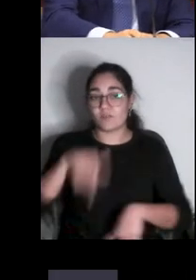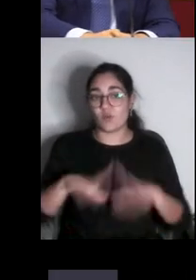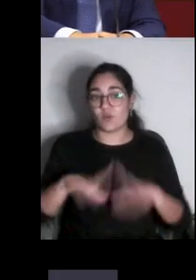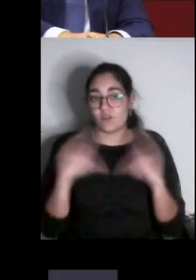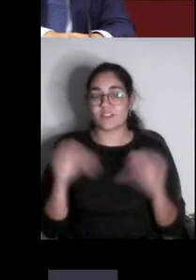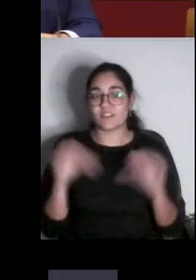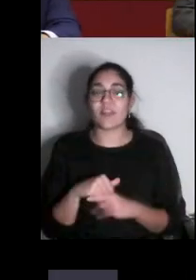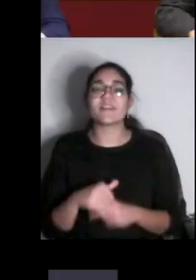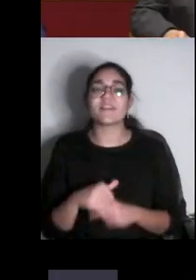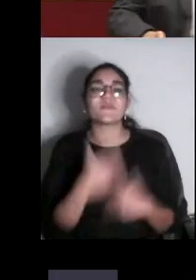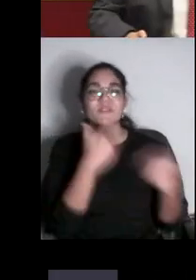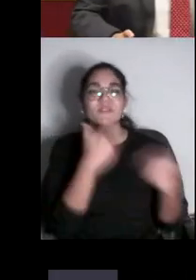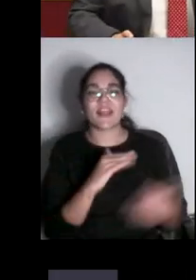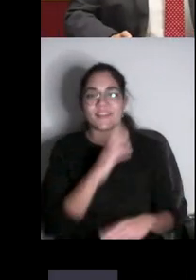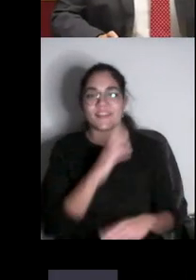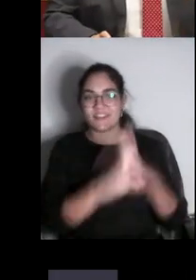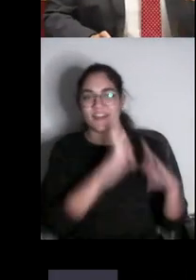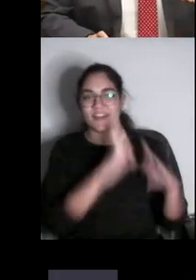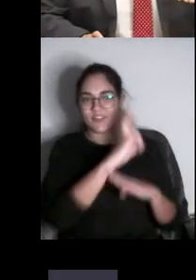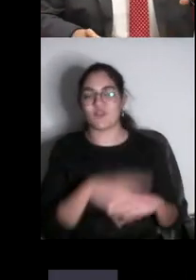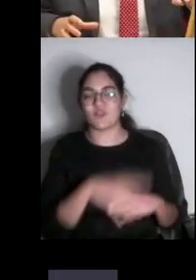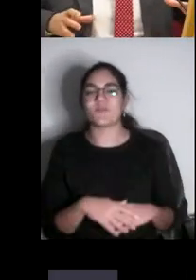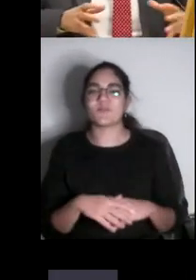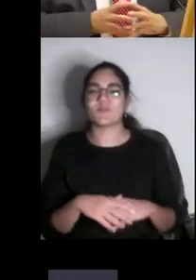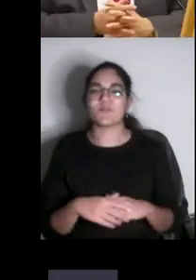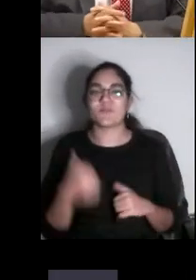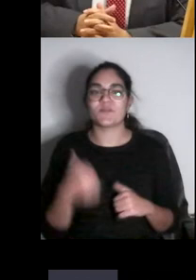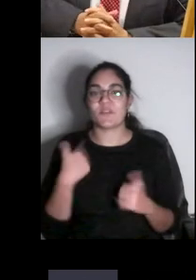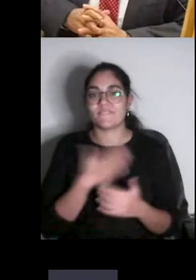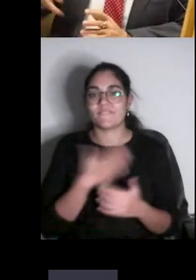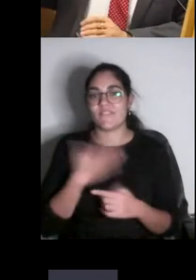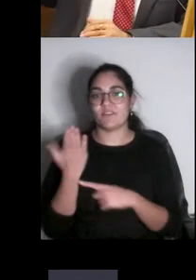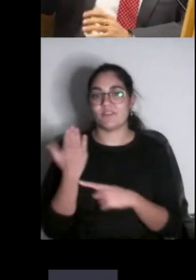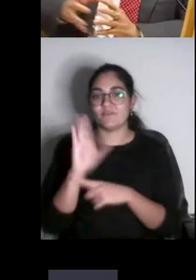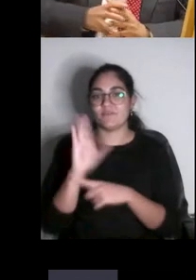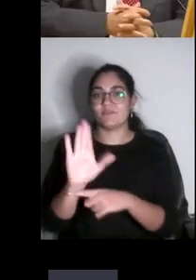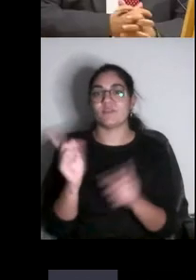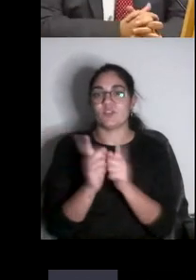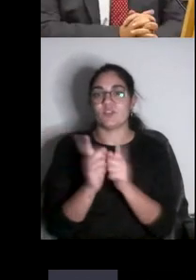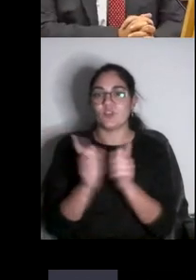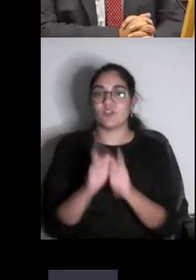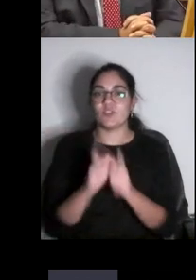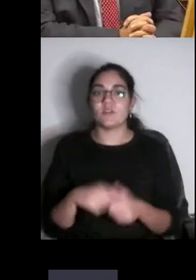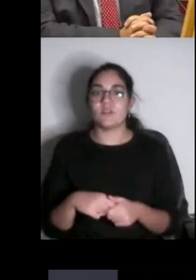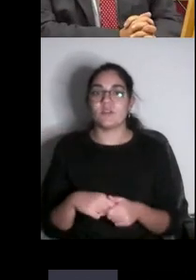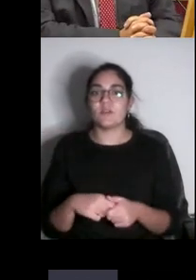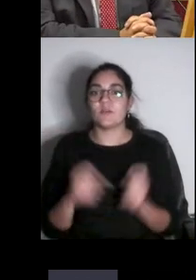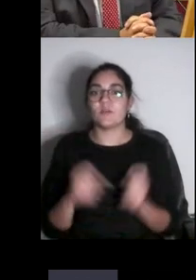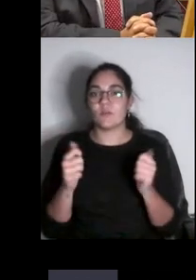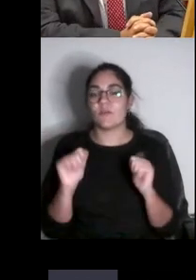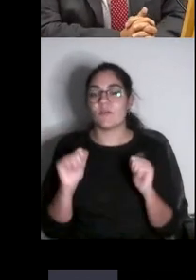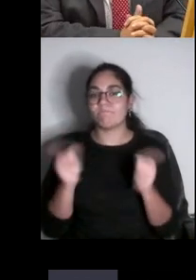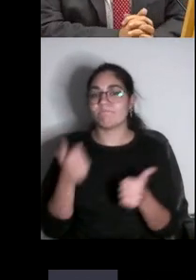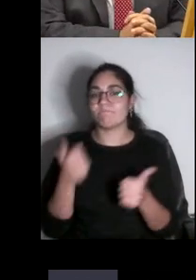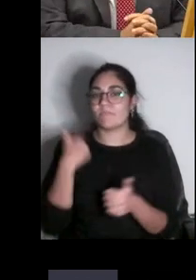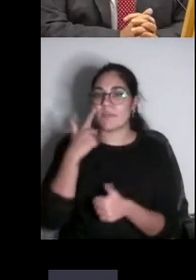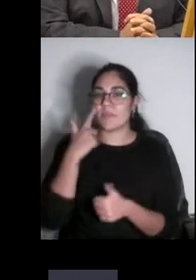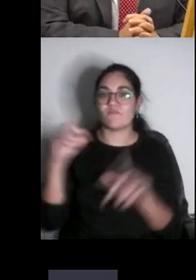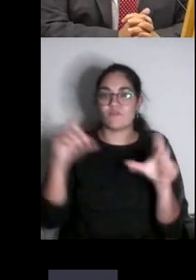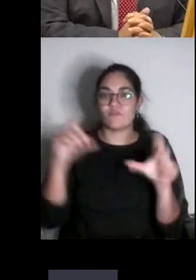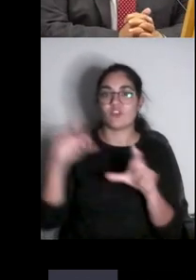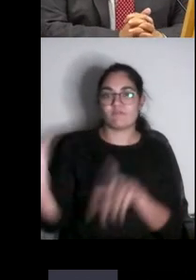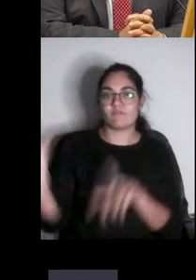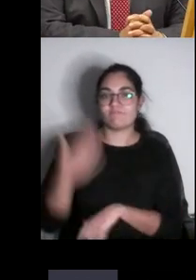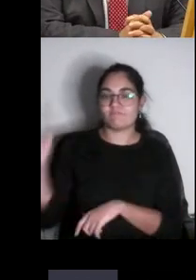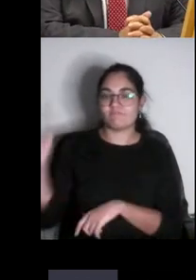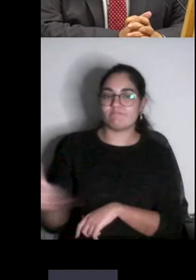Muchas gracias, rector. Voy a hacer una exposición mientras vais a poder ir viendo las fotos